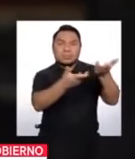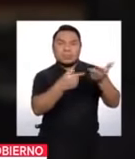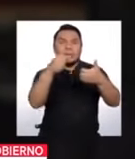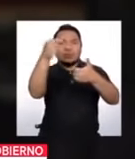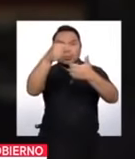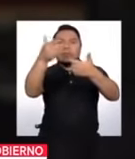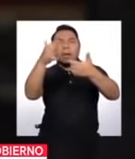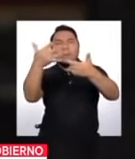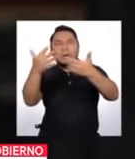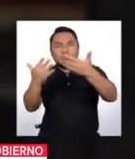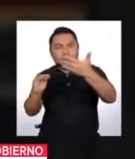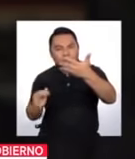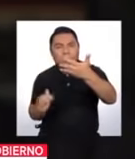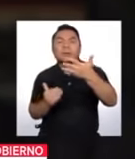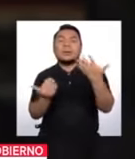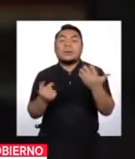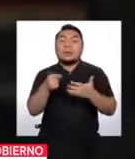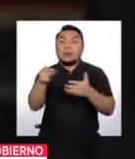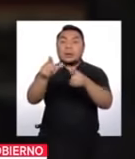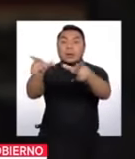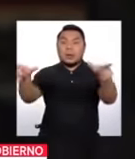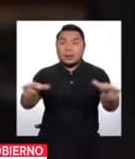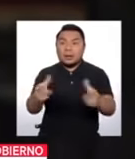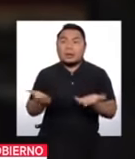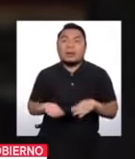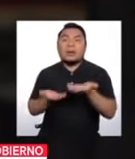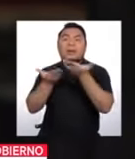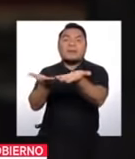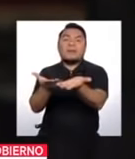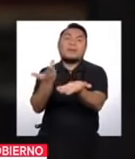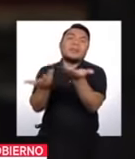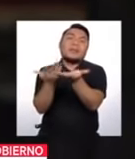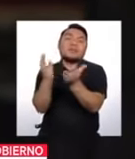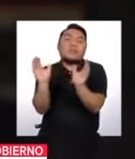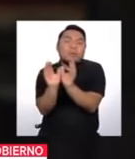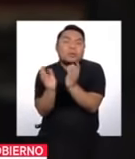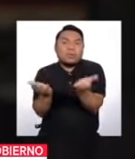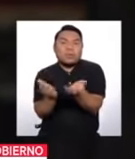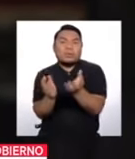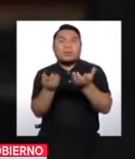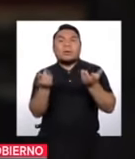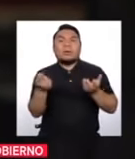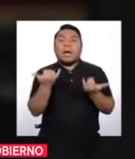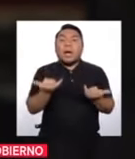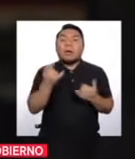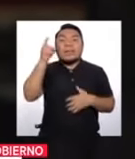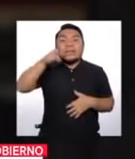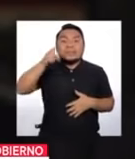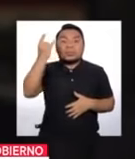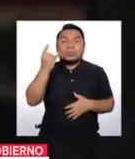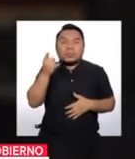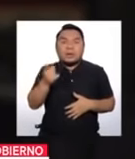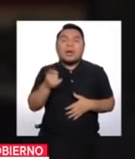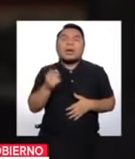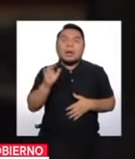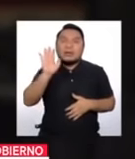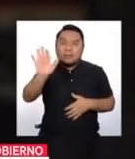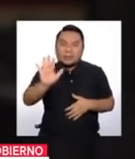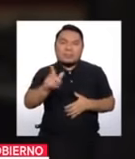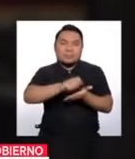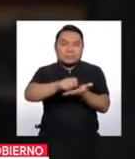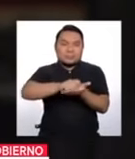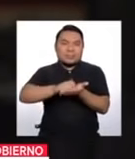normales puede que estas zonas no hayan recibido la cantidad de insumos que ahora requieren. Es esa la razón por la cual